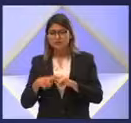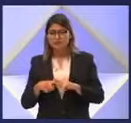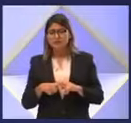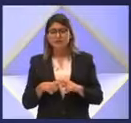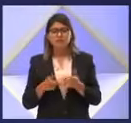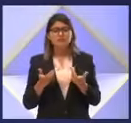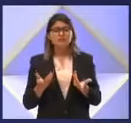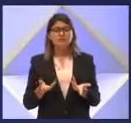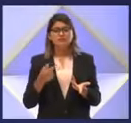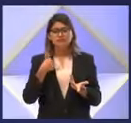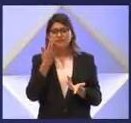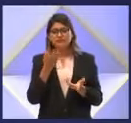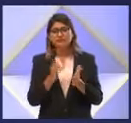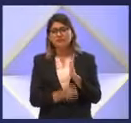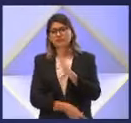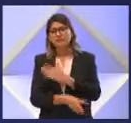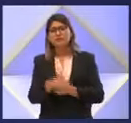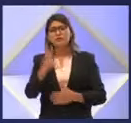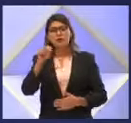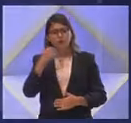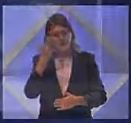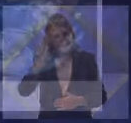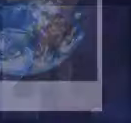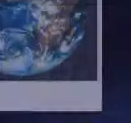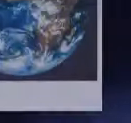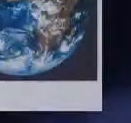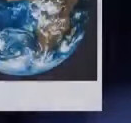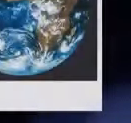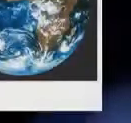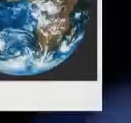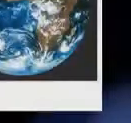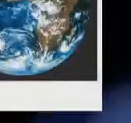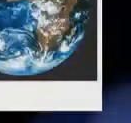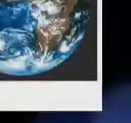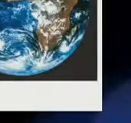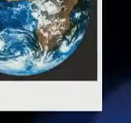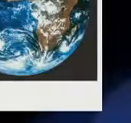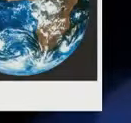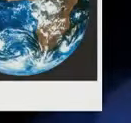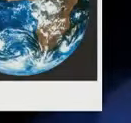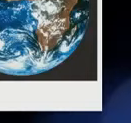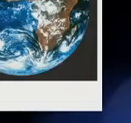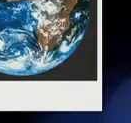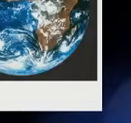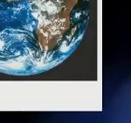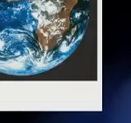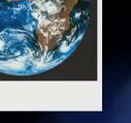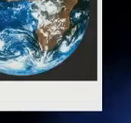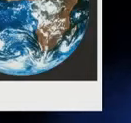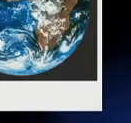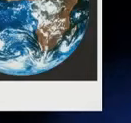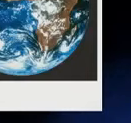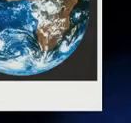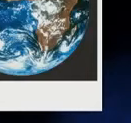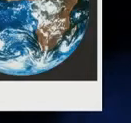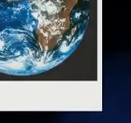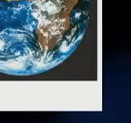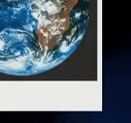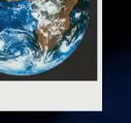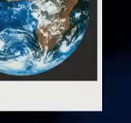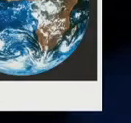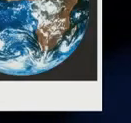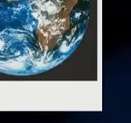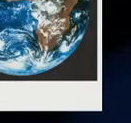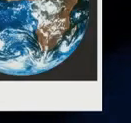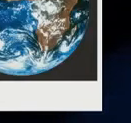dije no quisiera dejar pasar la importancia que no es el objetivo exactamente pero tienen relación porque es